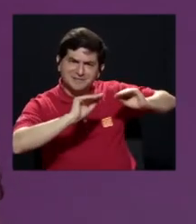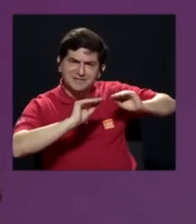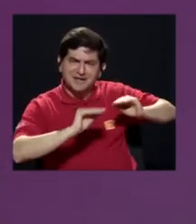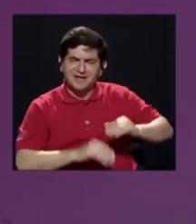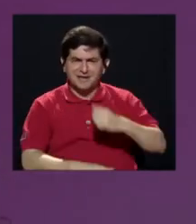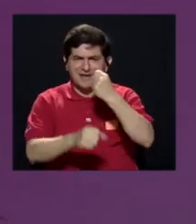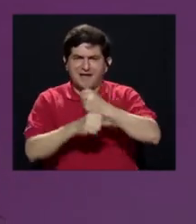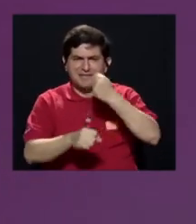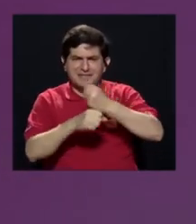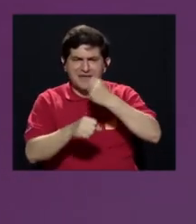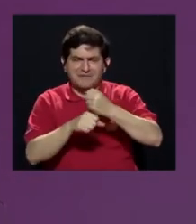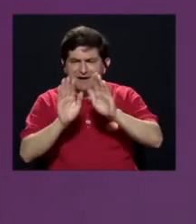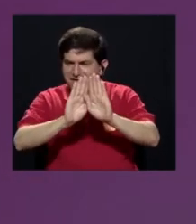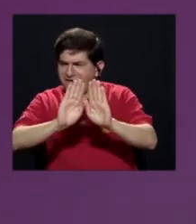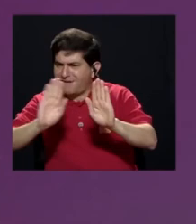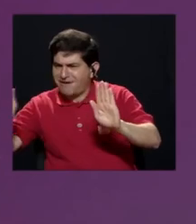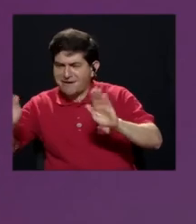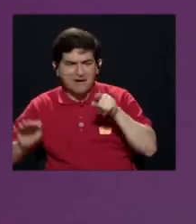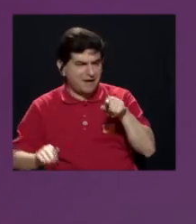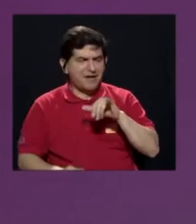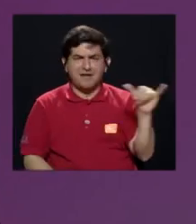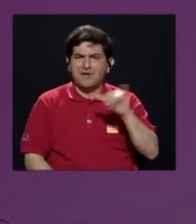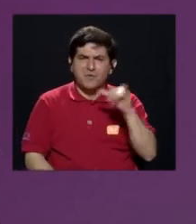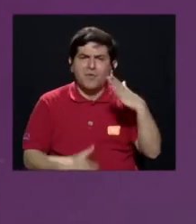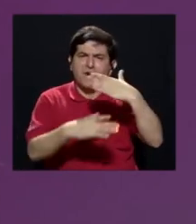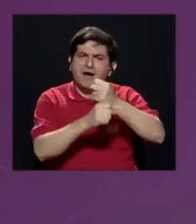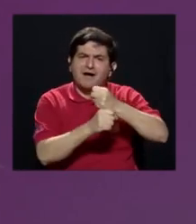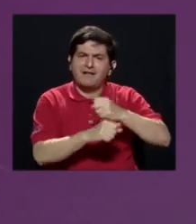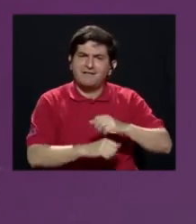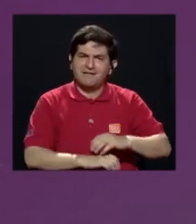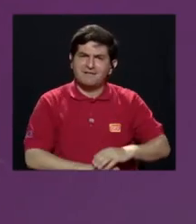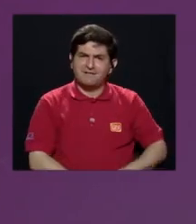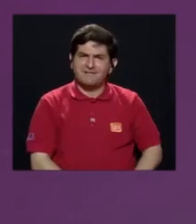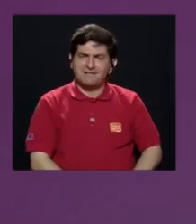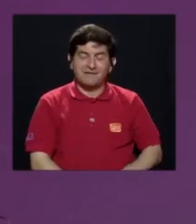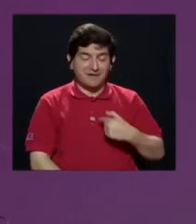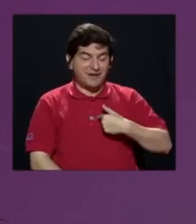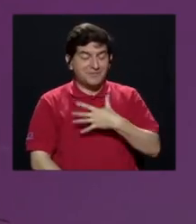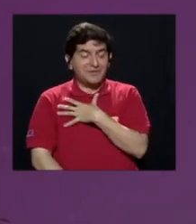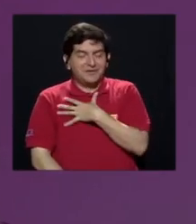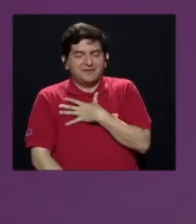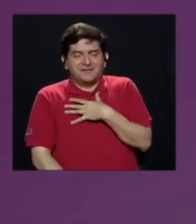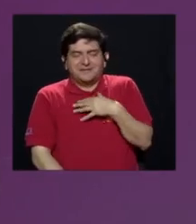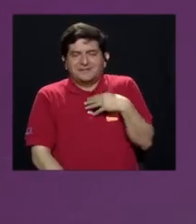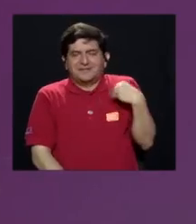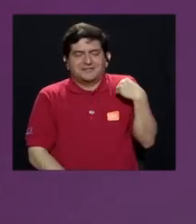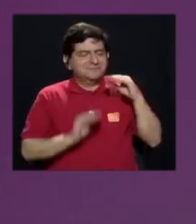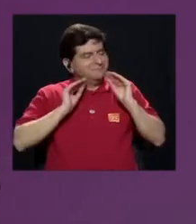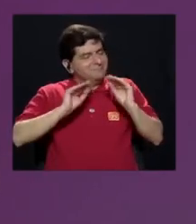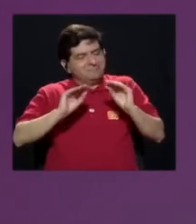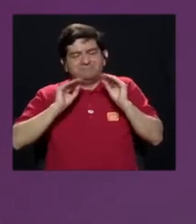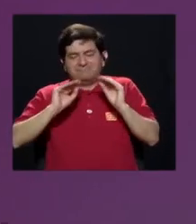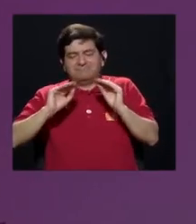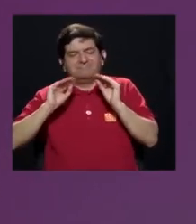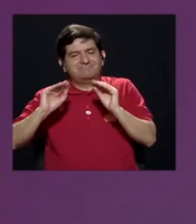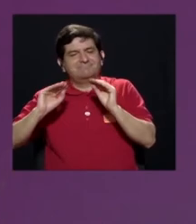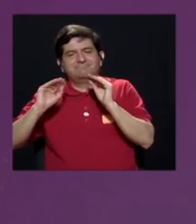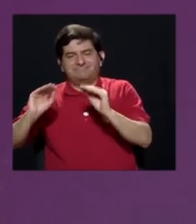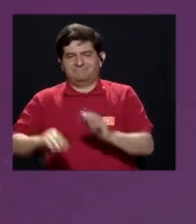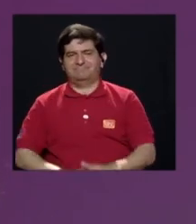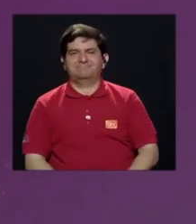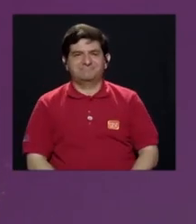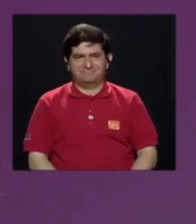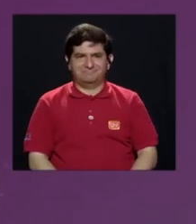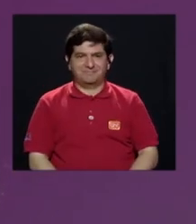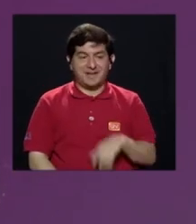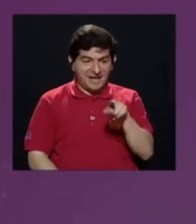hace el mural para que ellas lo elaboren. Me fascina el enseñar, porque eso es lo que